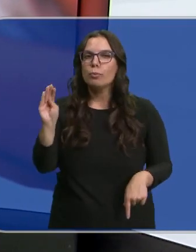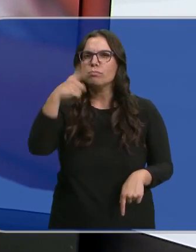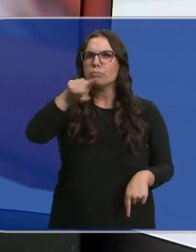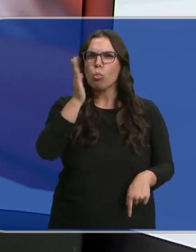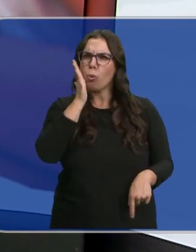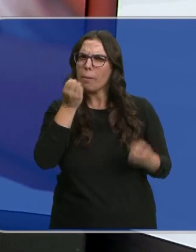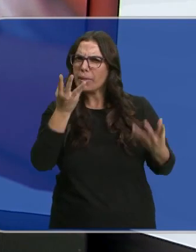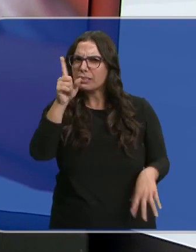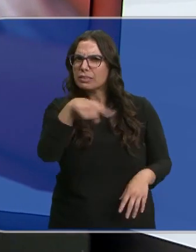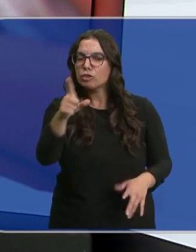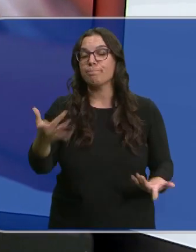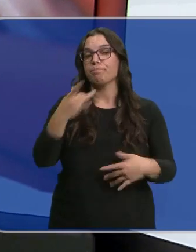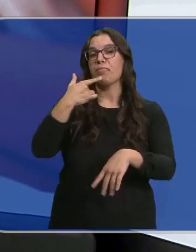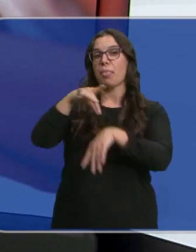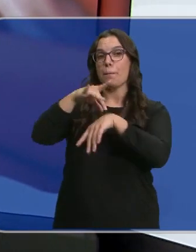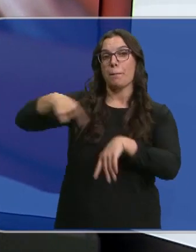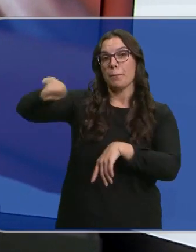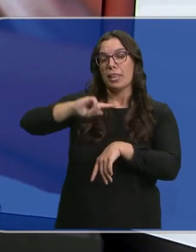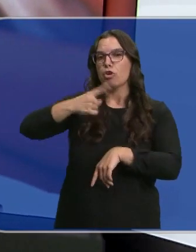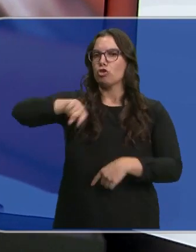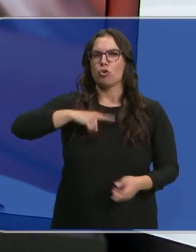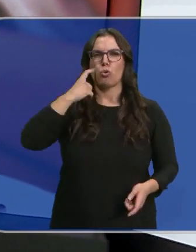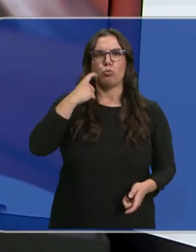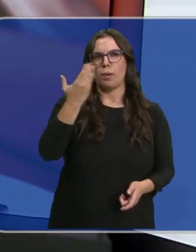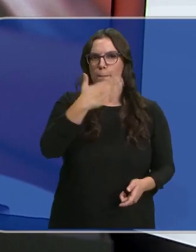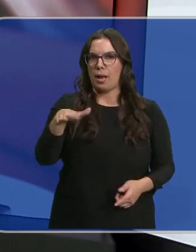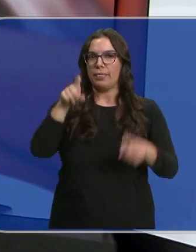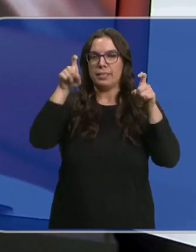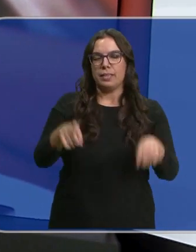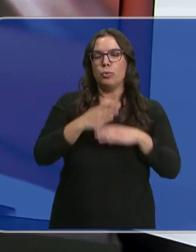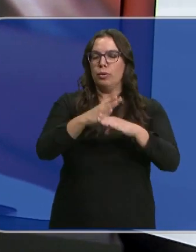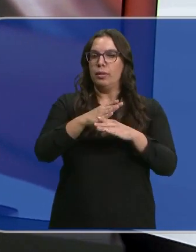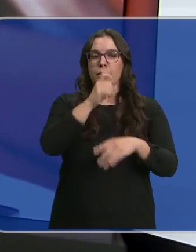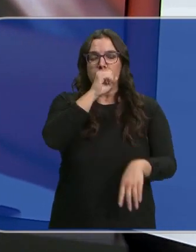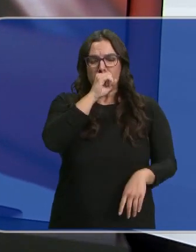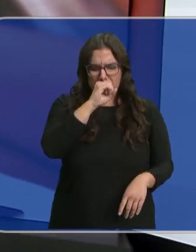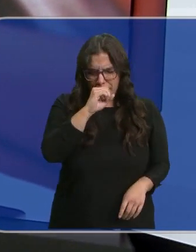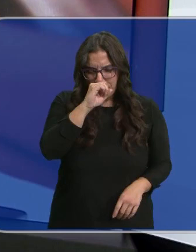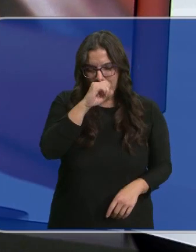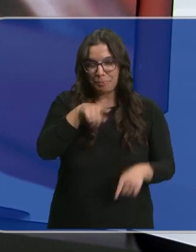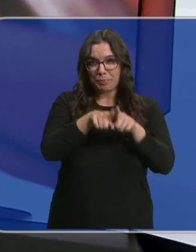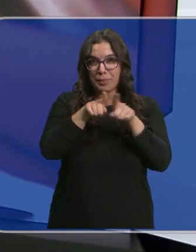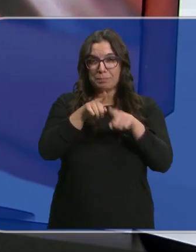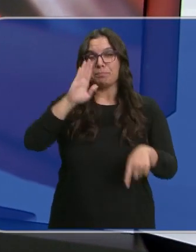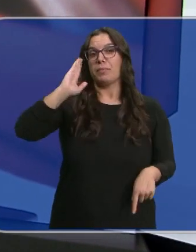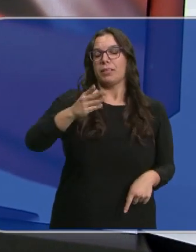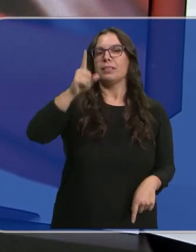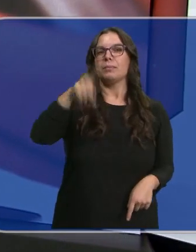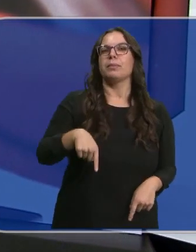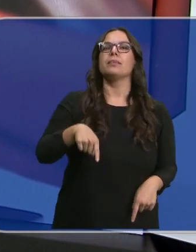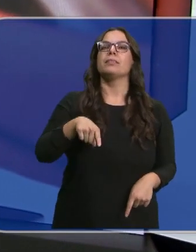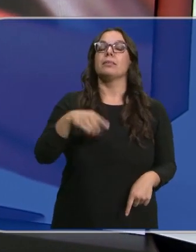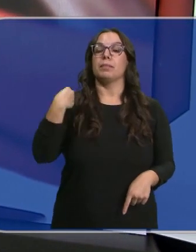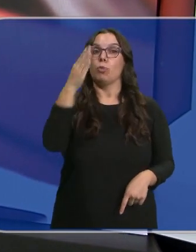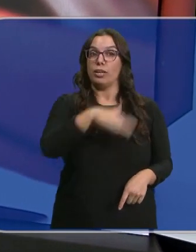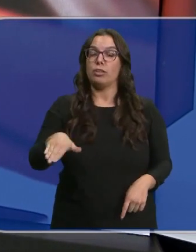duermen bien. Los médicos aseguran que nuestros hábitos son malos y que no descansamos lo que deberíamos. Esta circunstancia afecta incluso a 1 de cada